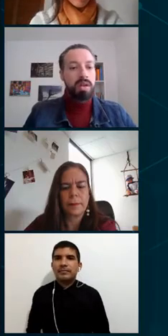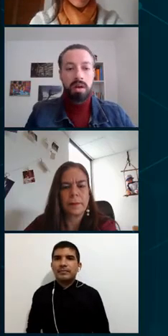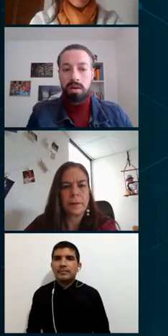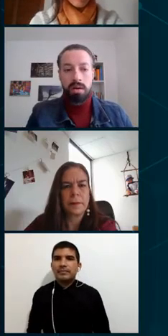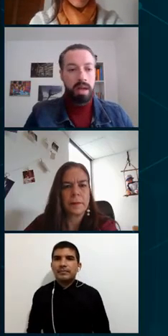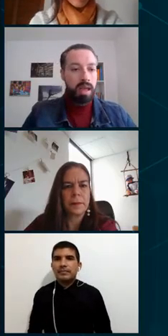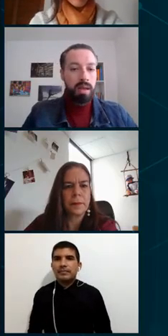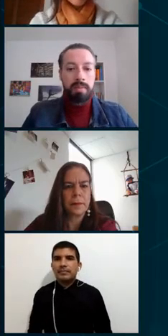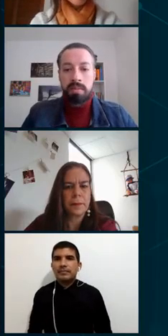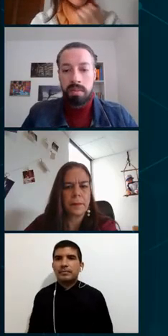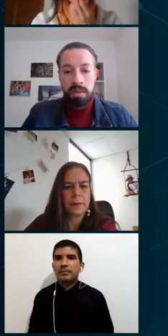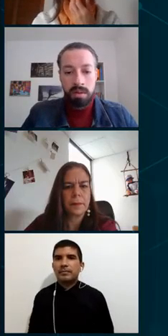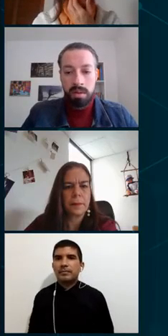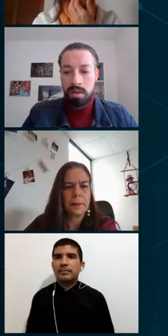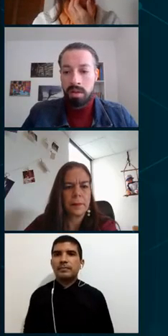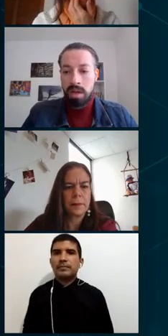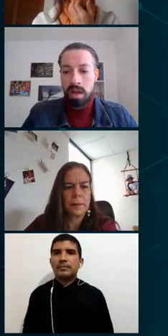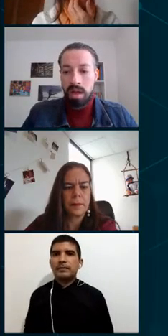hemos conocido